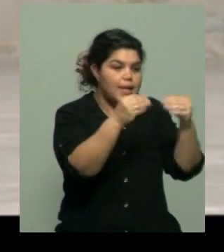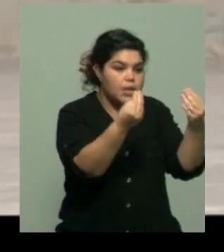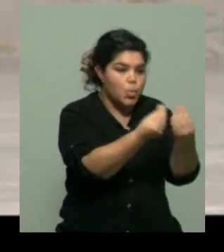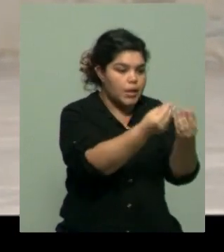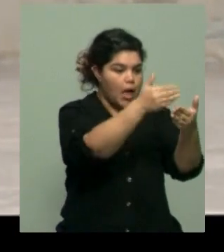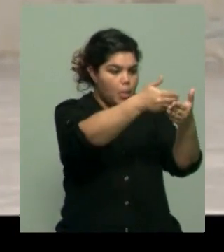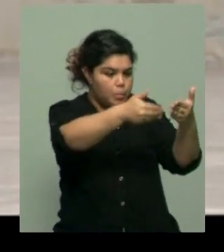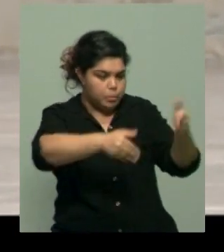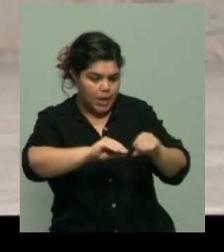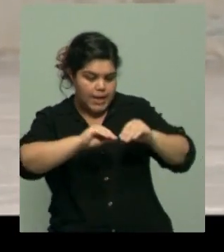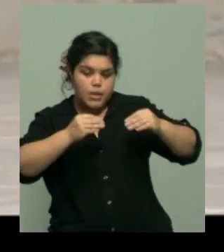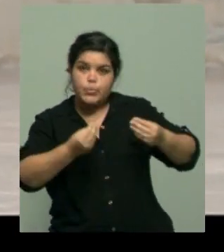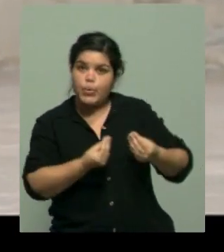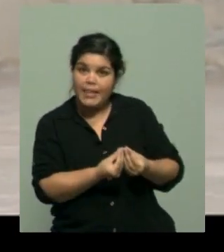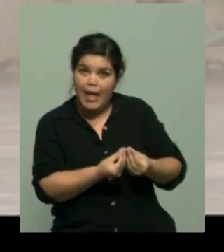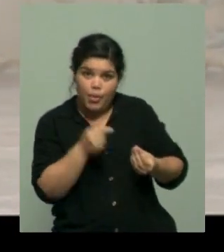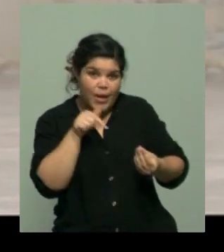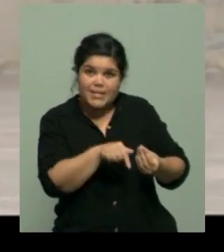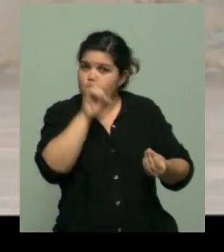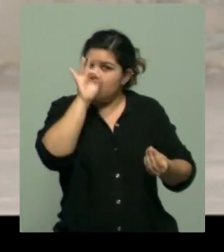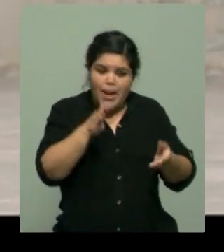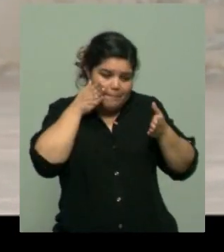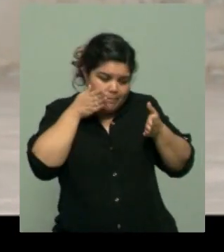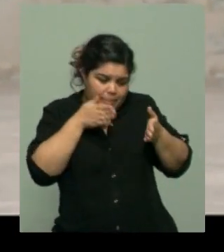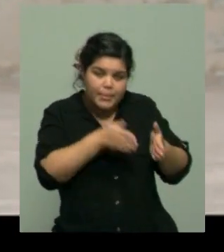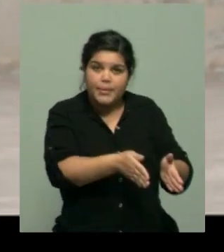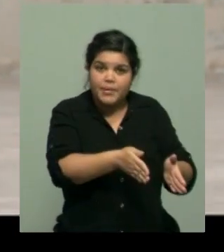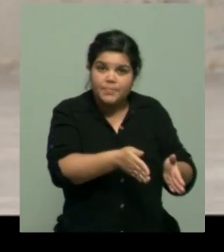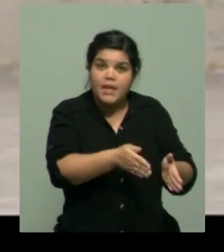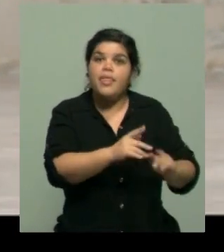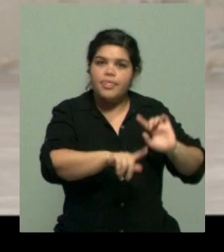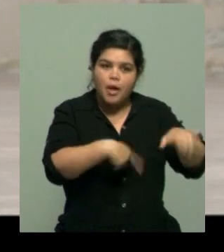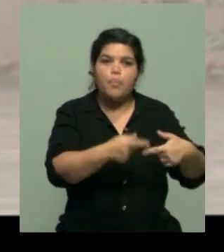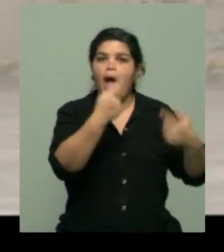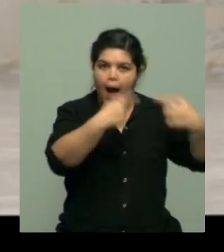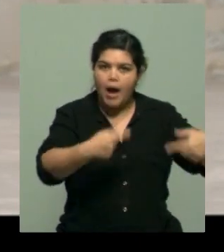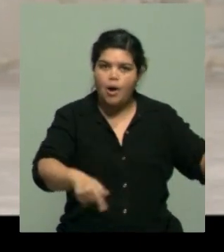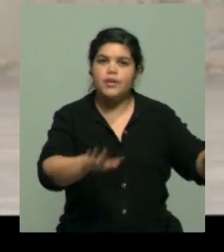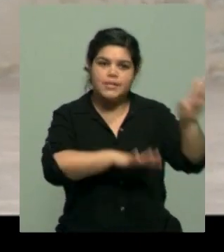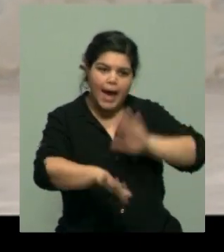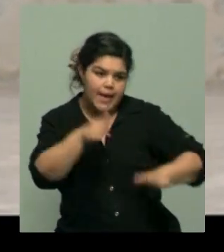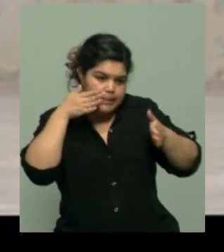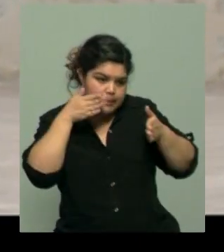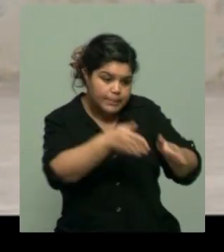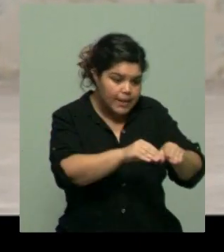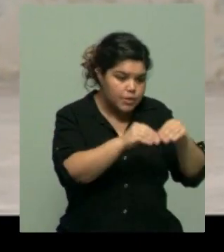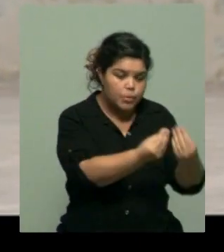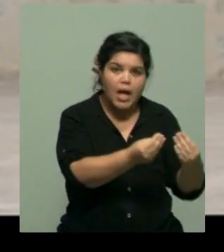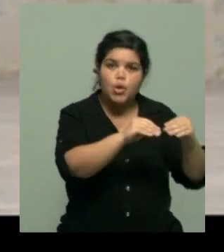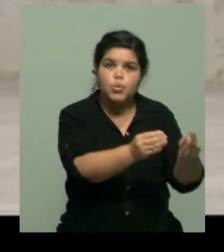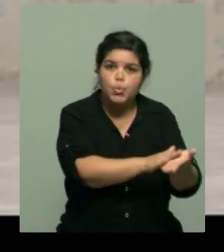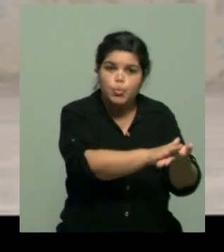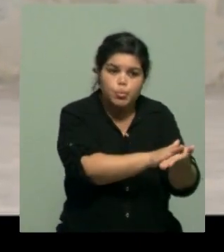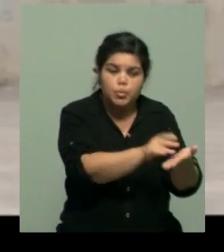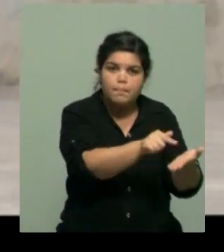esos resultados seguís de alguna manera generando acciones hacia los resultados, pero no trabajando lo que subyace a